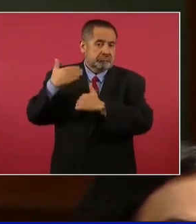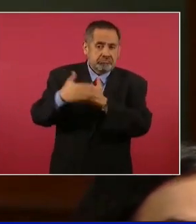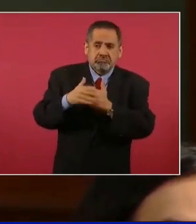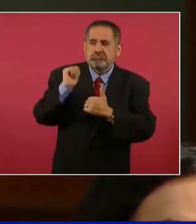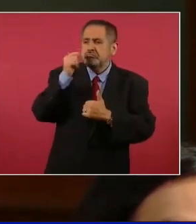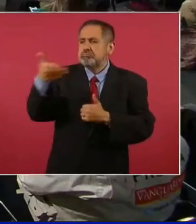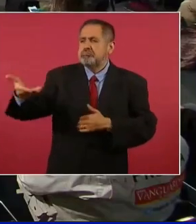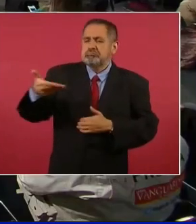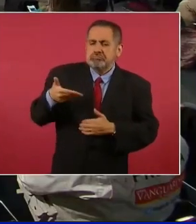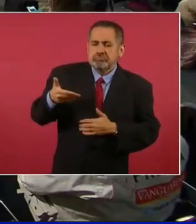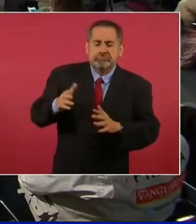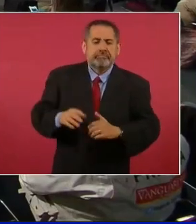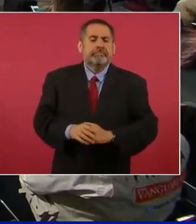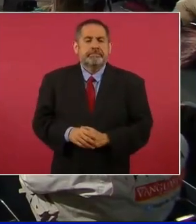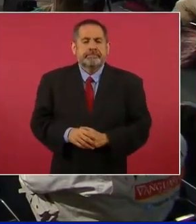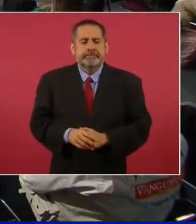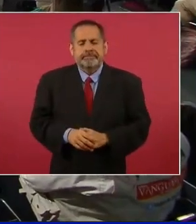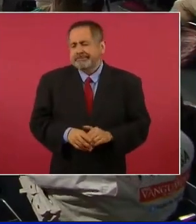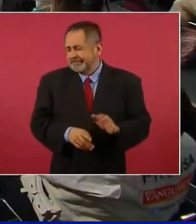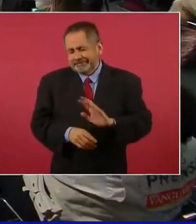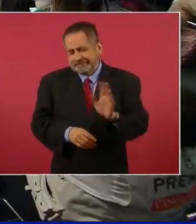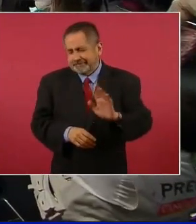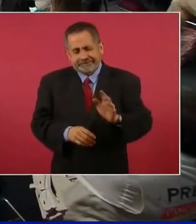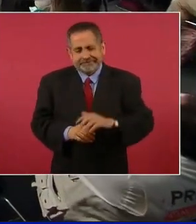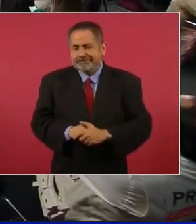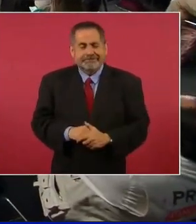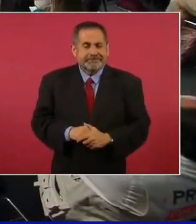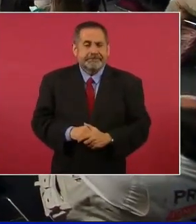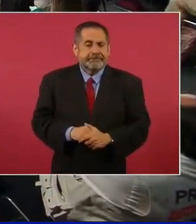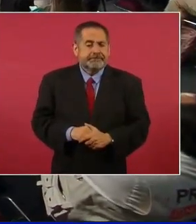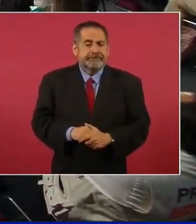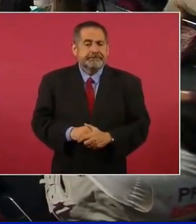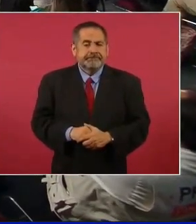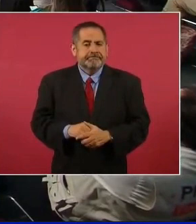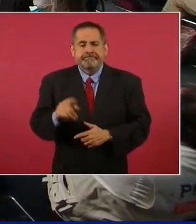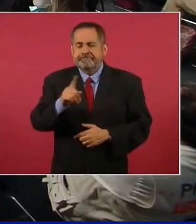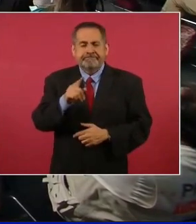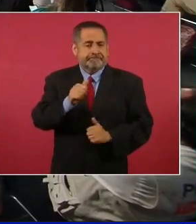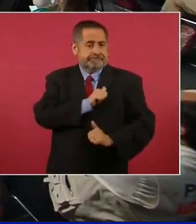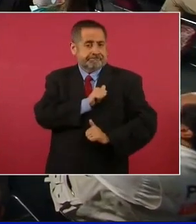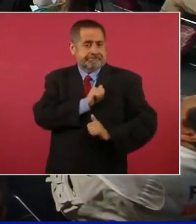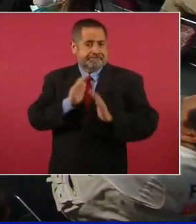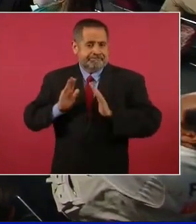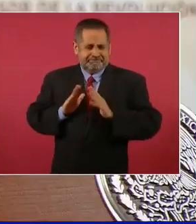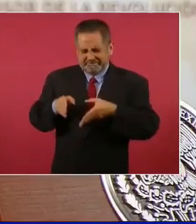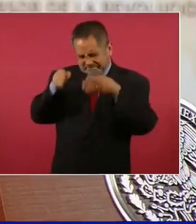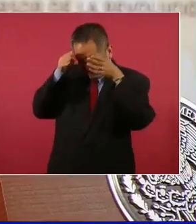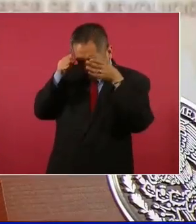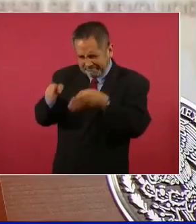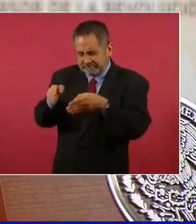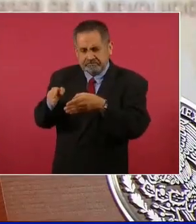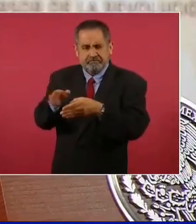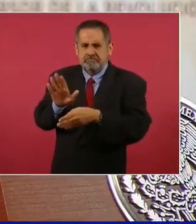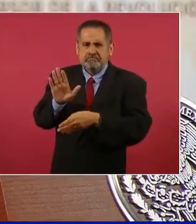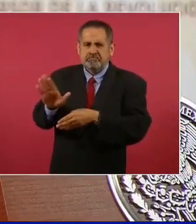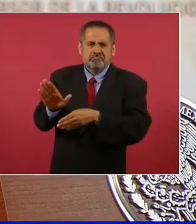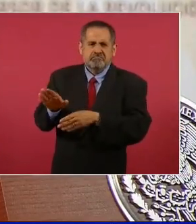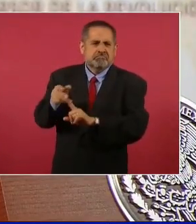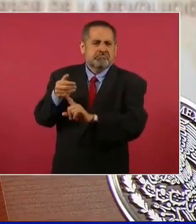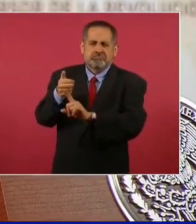alguna mención al respecto. No, los militares están dedicados a